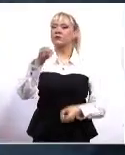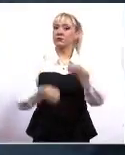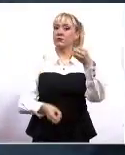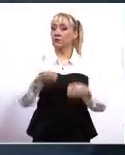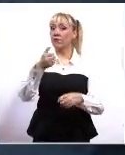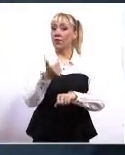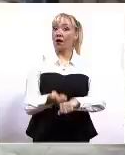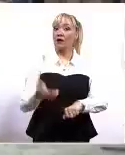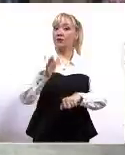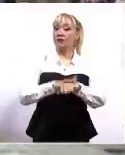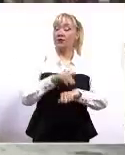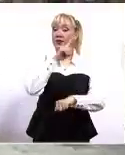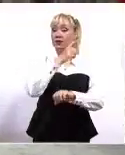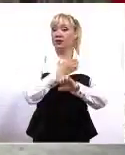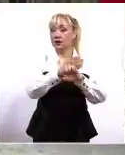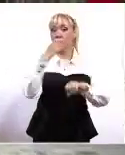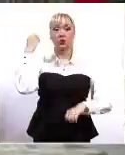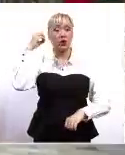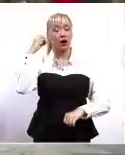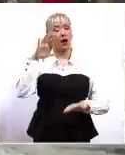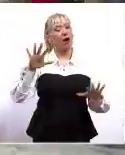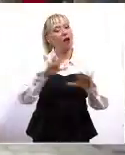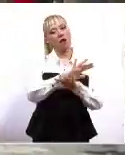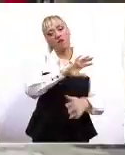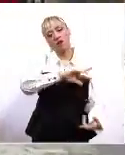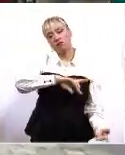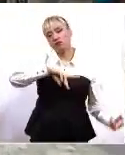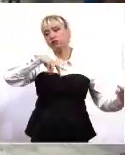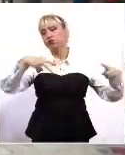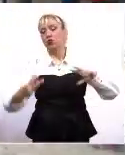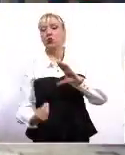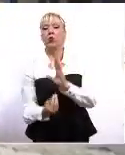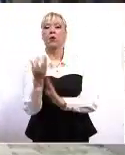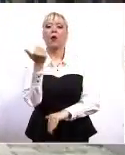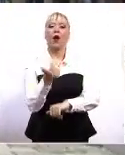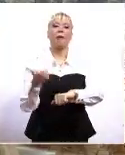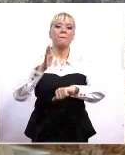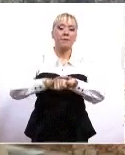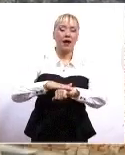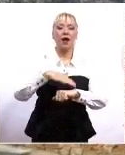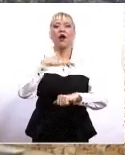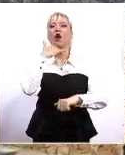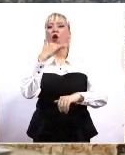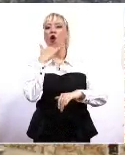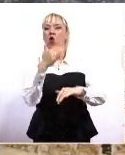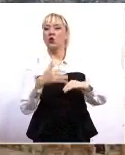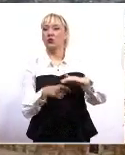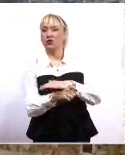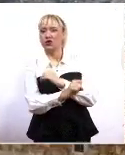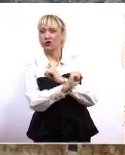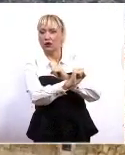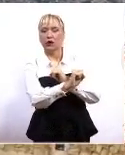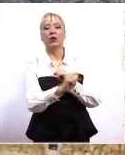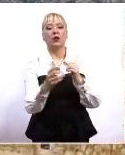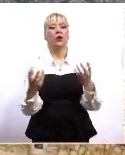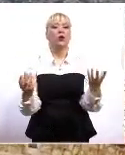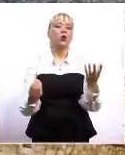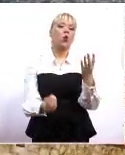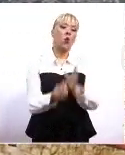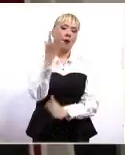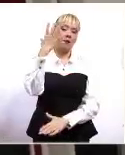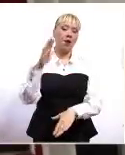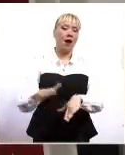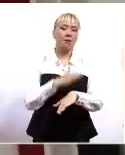Justicia Administrativa del Estado de Oaxaca por el Tribunal de Justicia Administrativa y Combate a la Corrupción de dicha entidad,